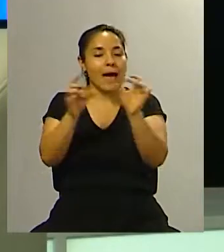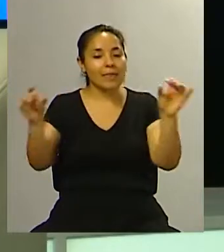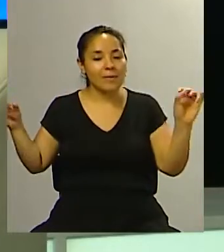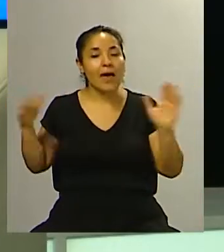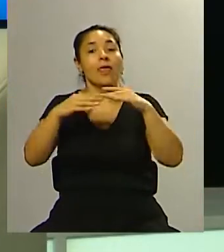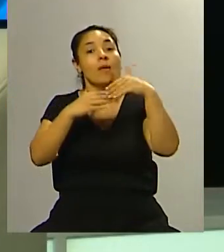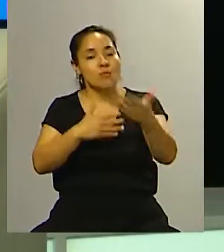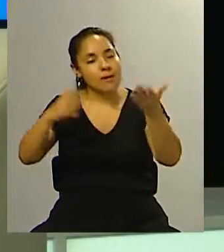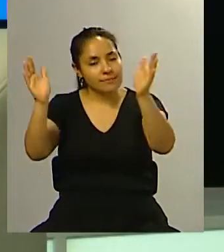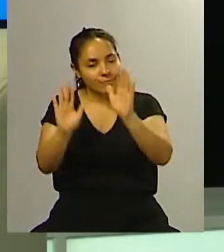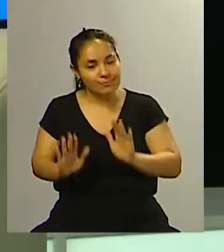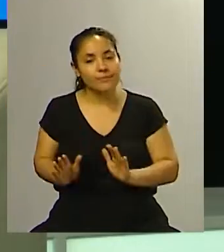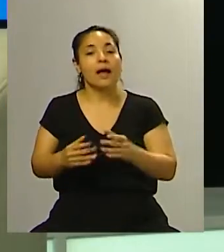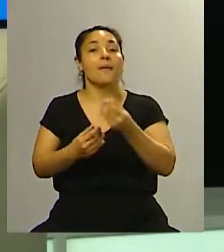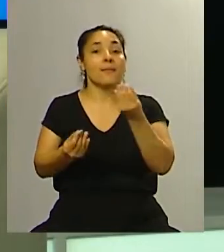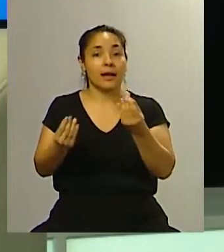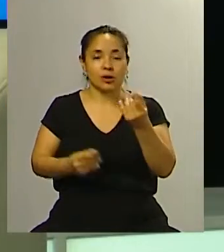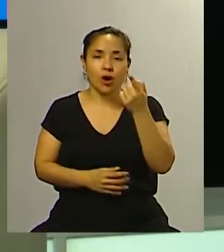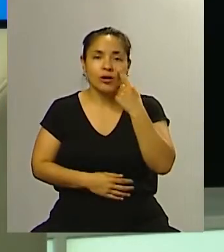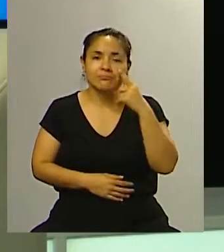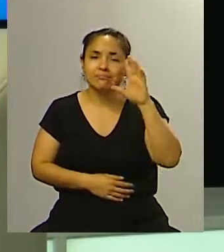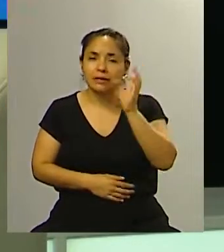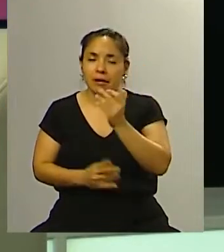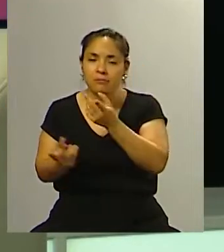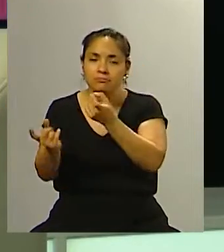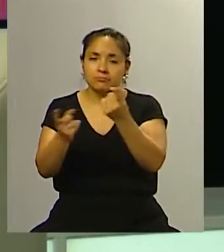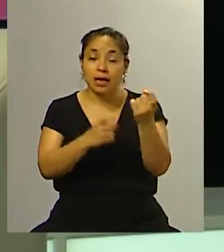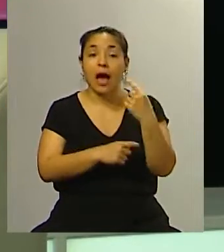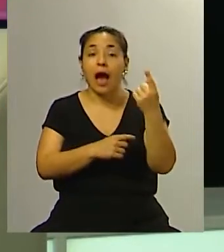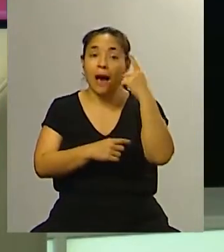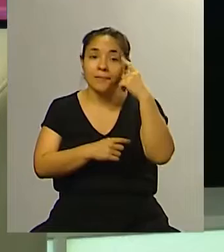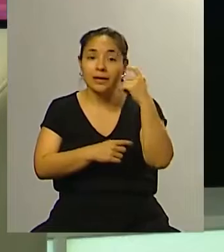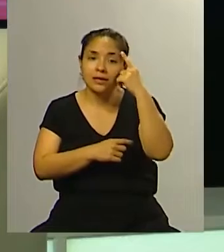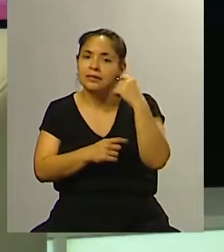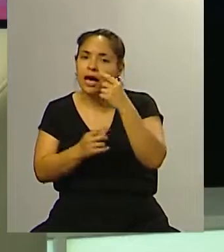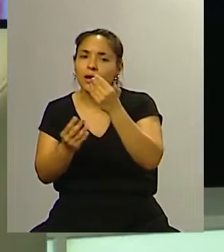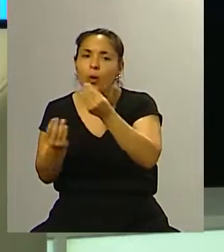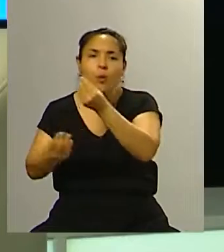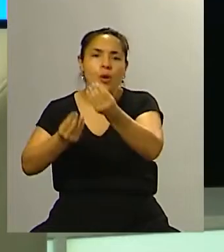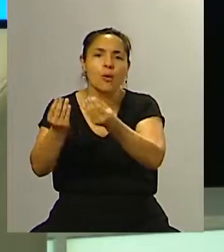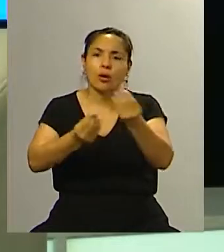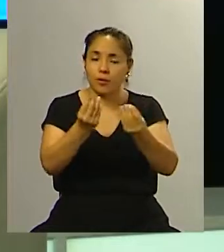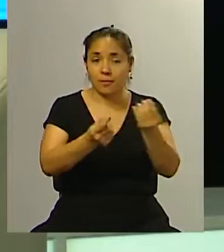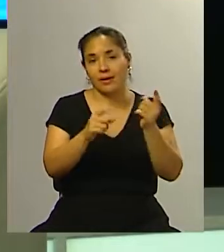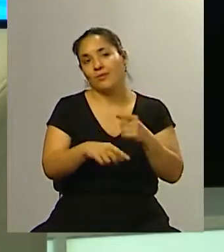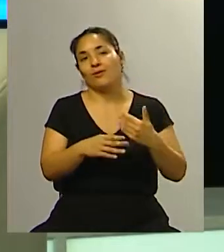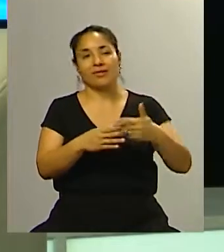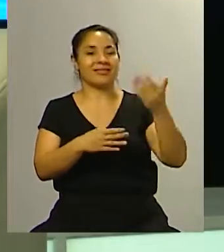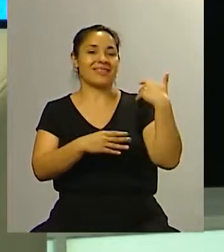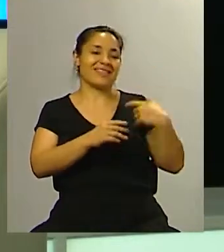este conocimiento de este diagnóstico de los aprendizajes después de este periodo que nos había tocado